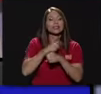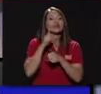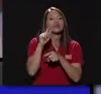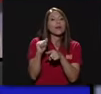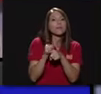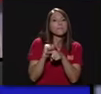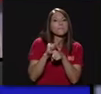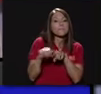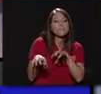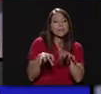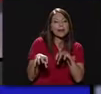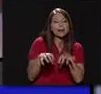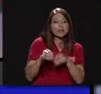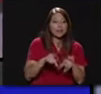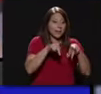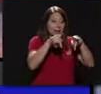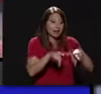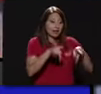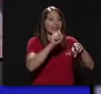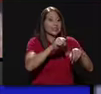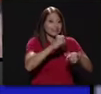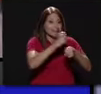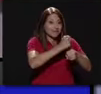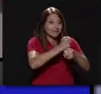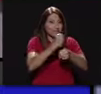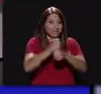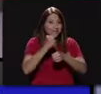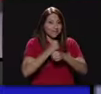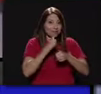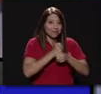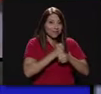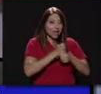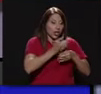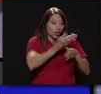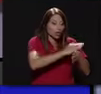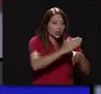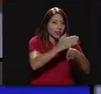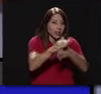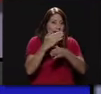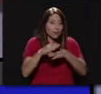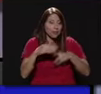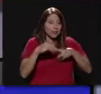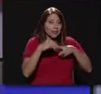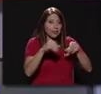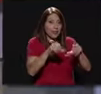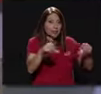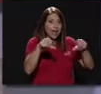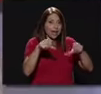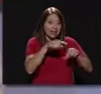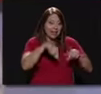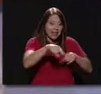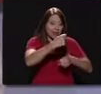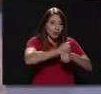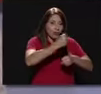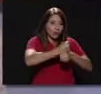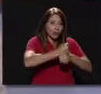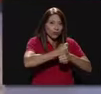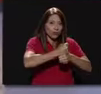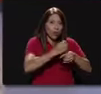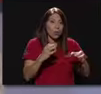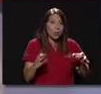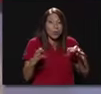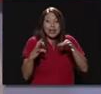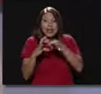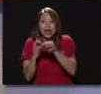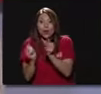ejercicio en que separamos a los ocupados en los principales sectores en que se ocupaban, muy ligado al tema que